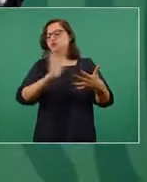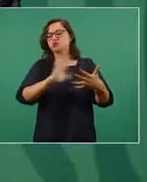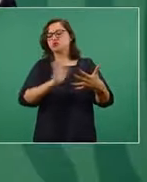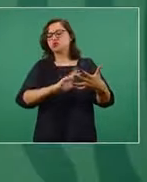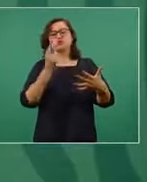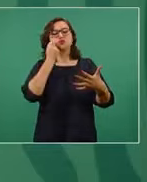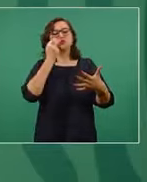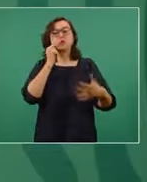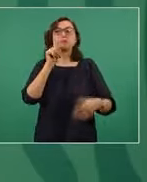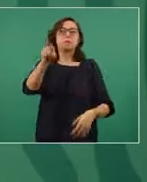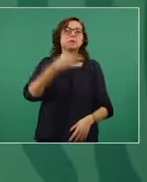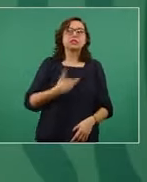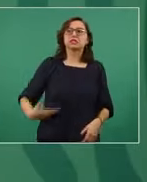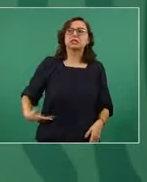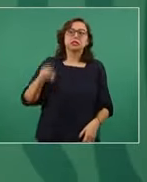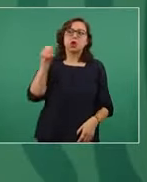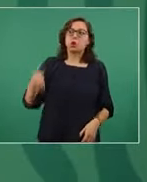el presidente